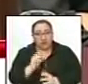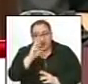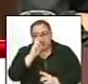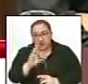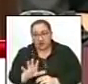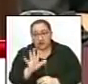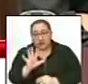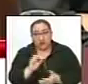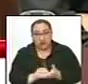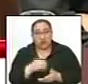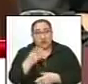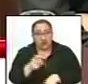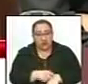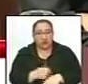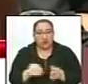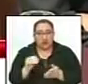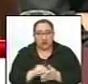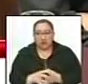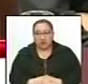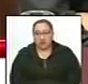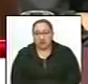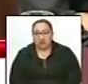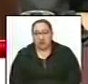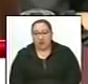es la quinta vez que le estoy dando tiempo adicional.